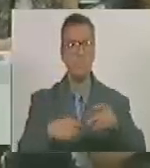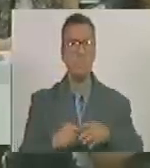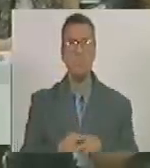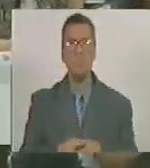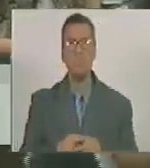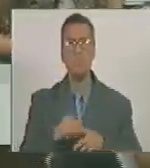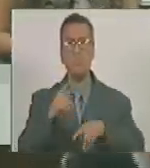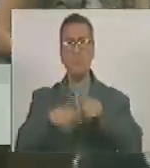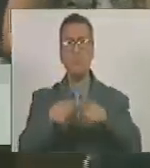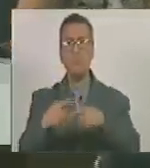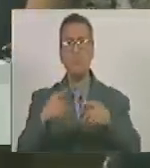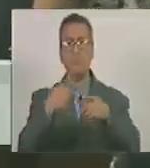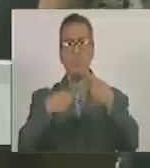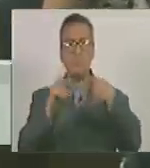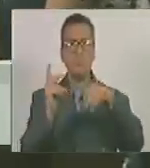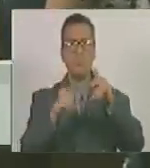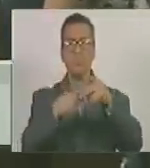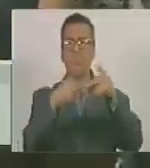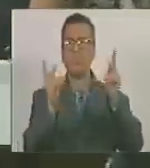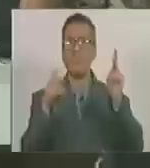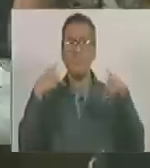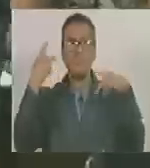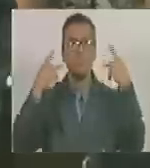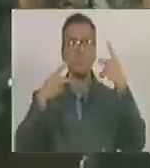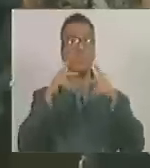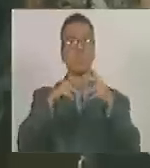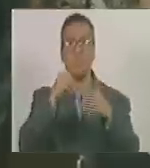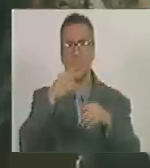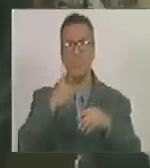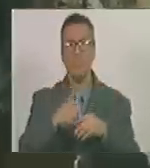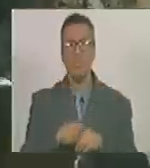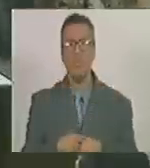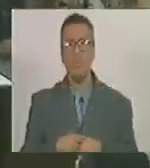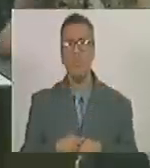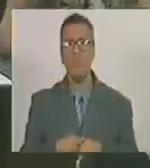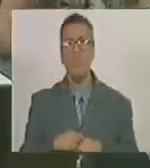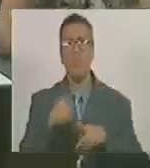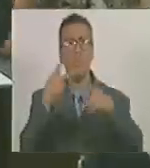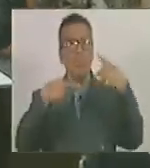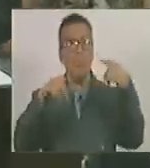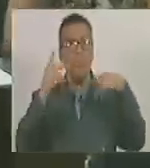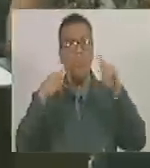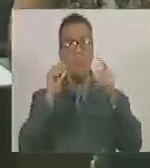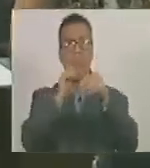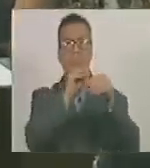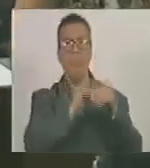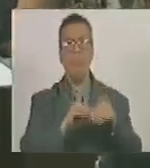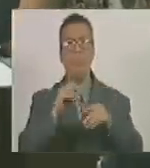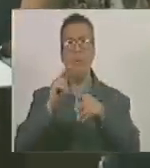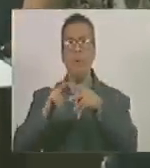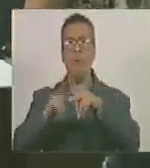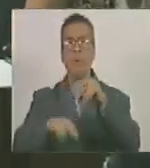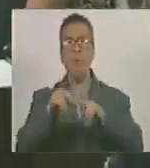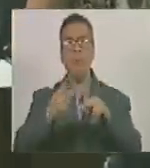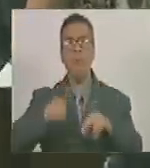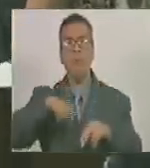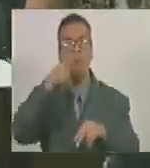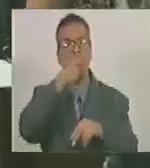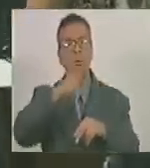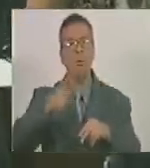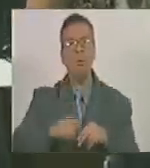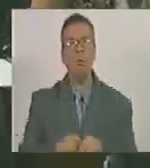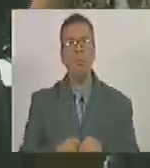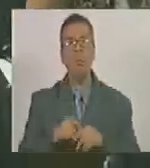es un festival de teatro que tiene una particularidad espectacular, porque es un teatro que está convocando las fuerzas creadoras de los pueblos